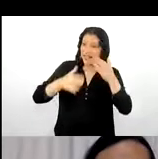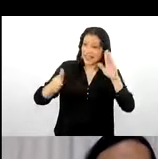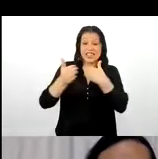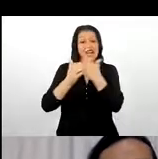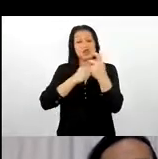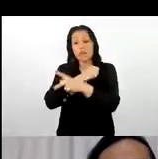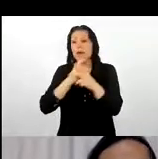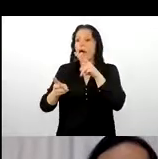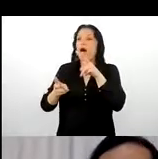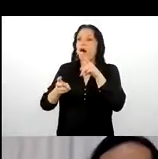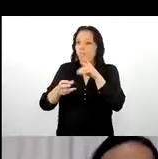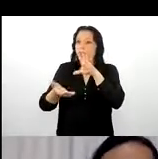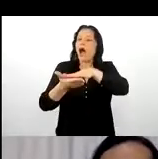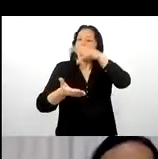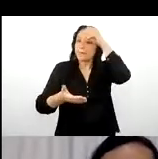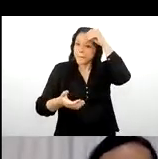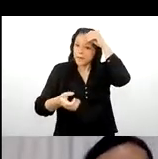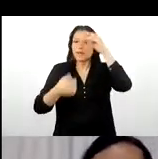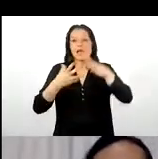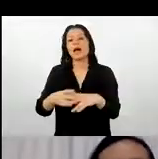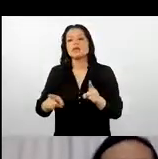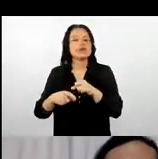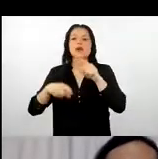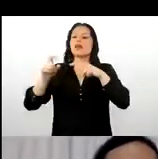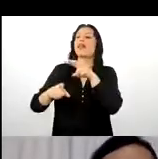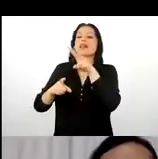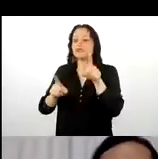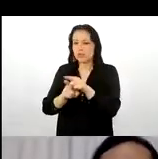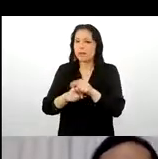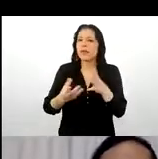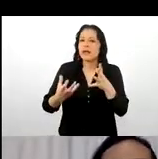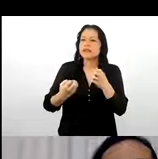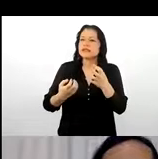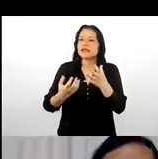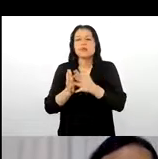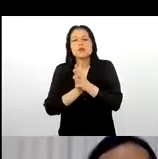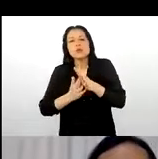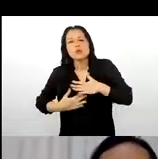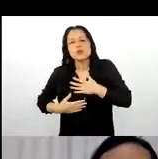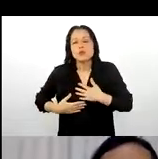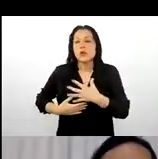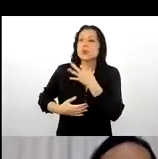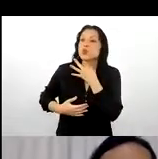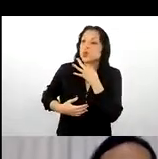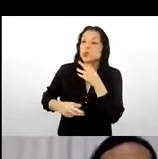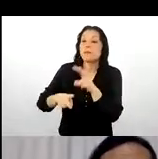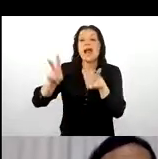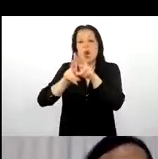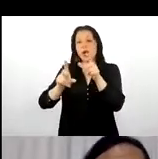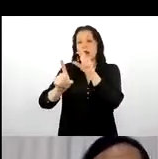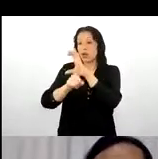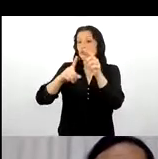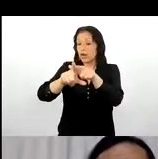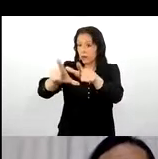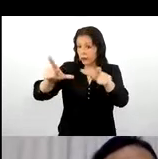experiencias de turismo comunitario no vuelve a ser un viajero normal, ¿no? Viajero que aprecia más lo local, aprecia la cultura local, aprecia la cultura que